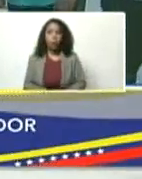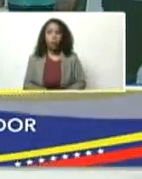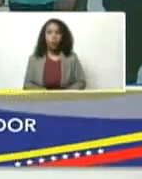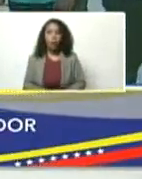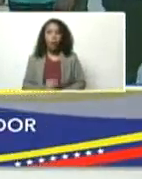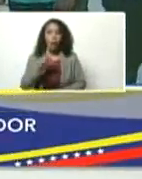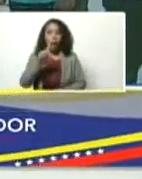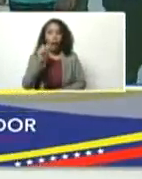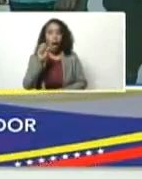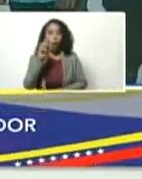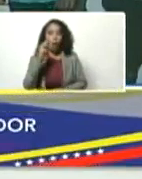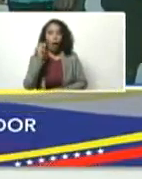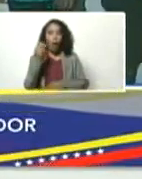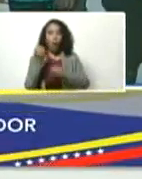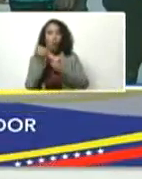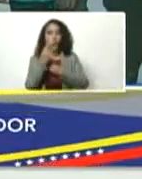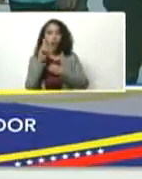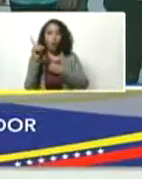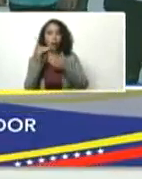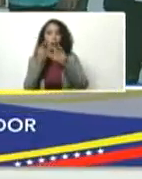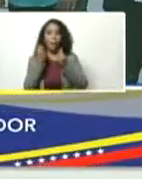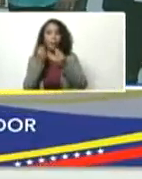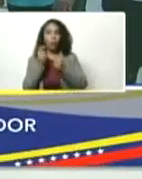Laura, ¿qué me dices tú? ¿Cuánto es el precio de esa maca?